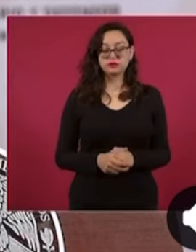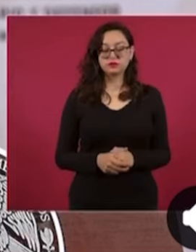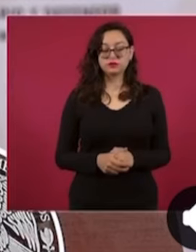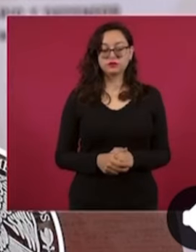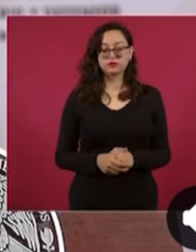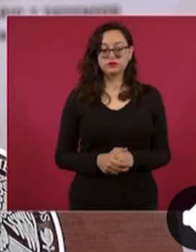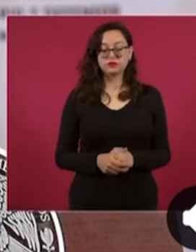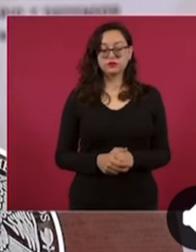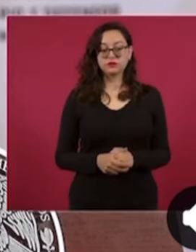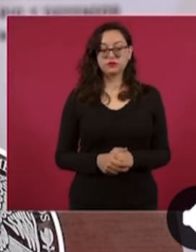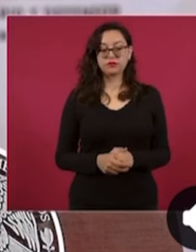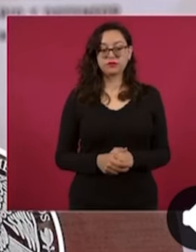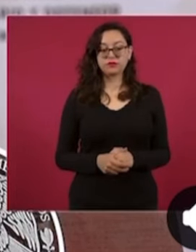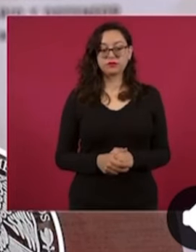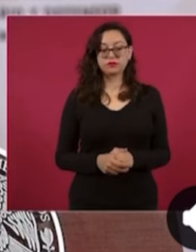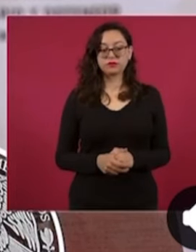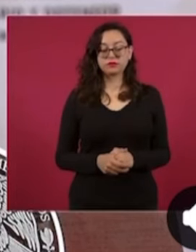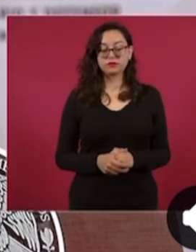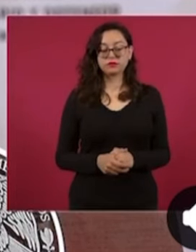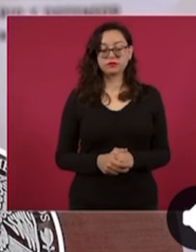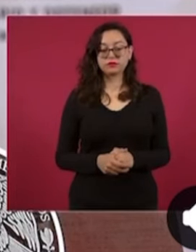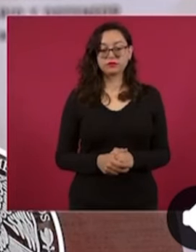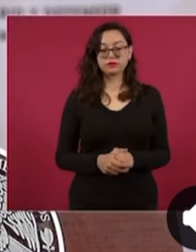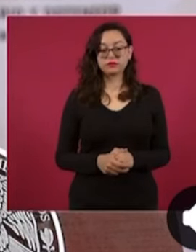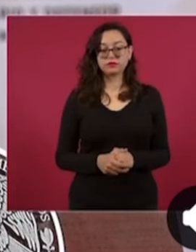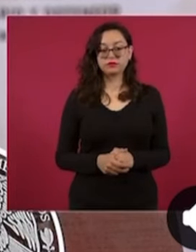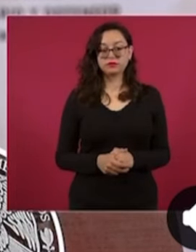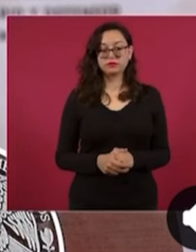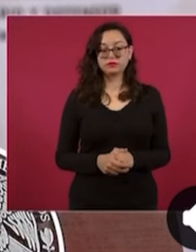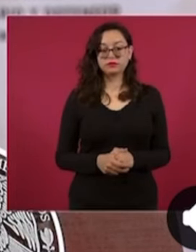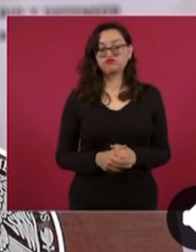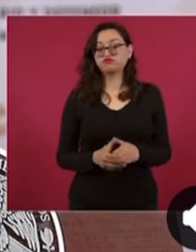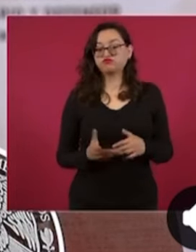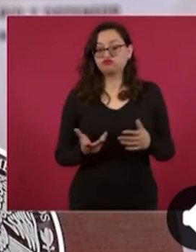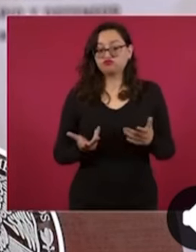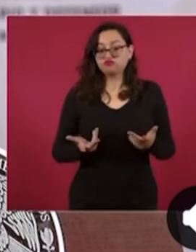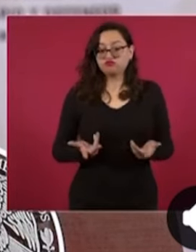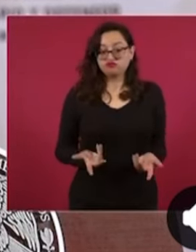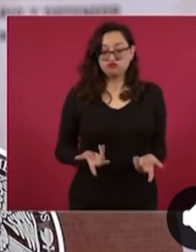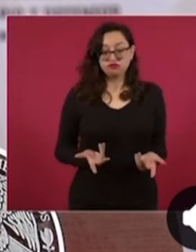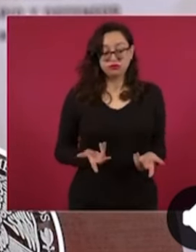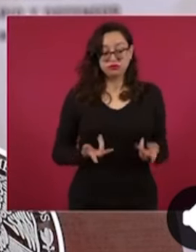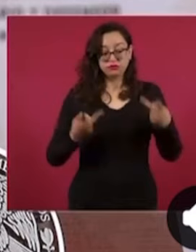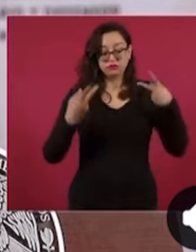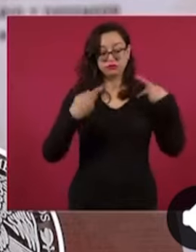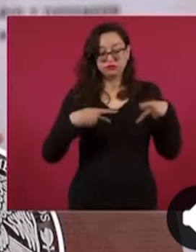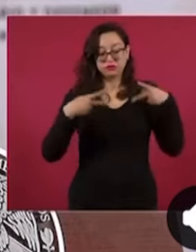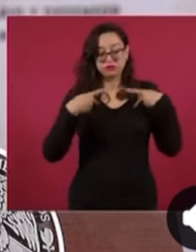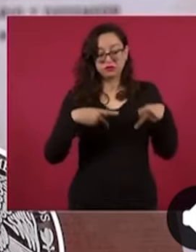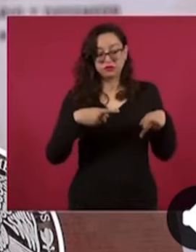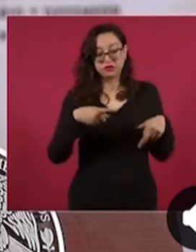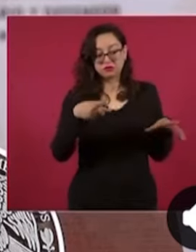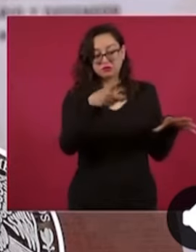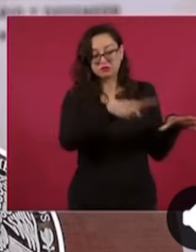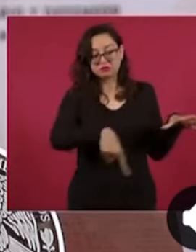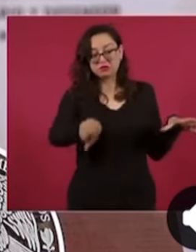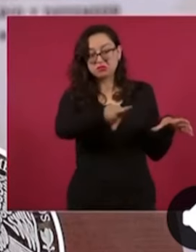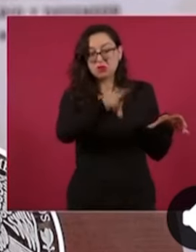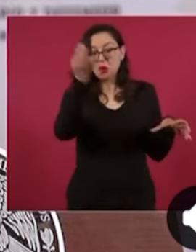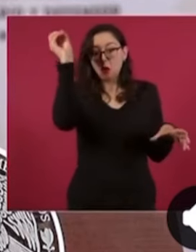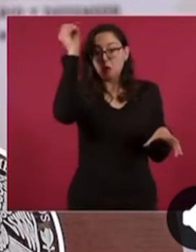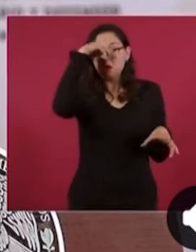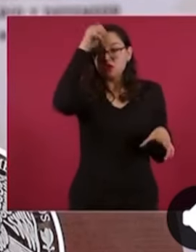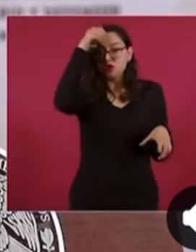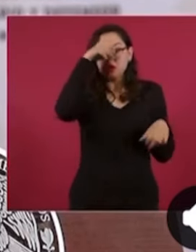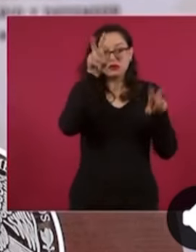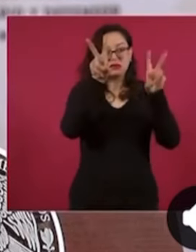de opinólogos de ocasión, porque ya saben que si no son expertos en una cosa, son expertos en otra,